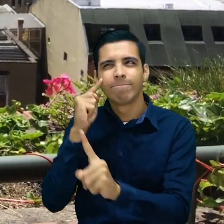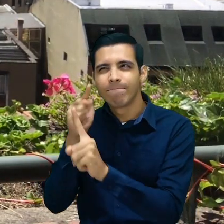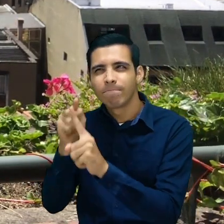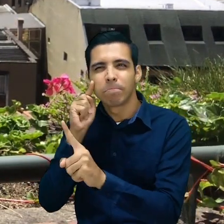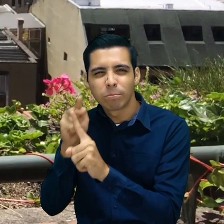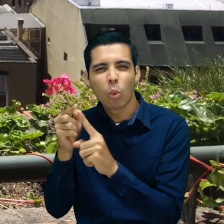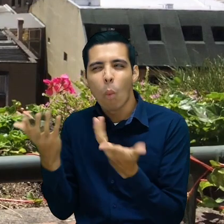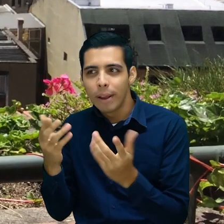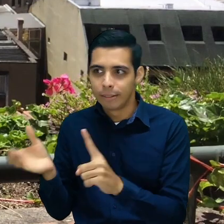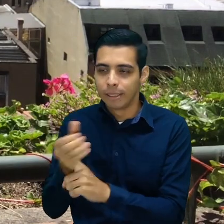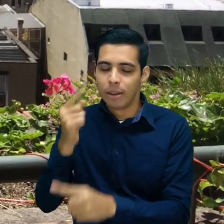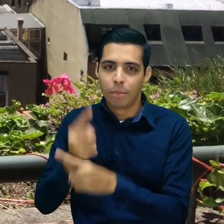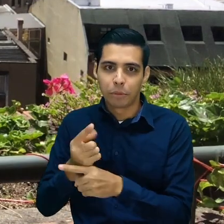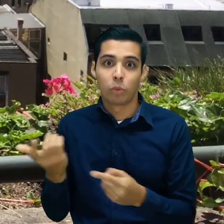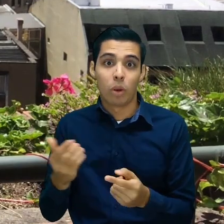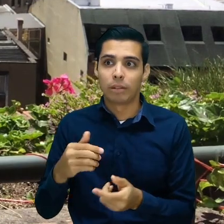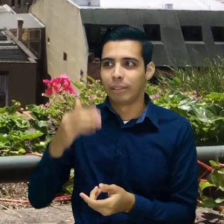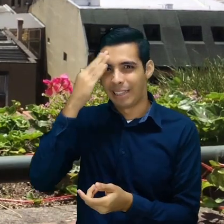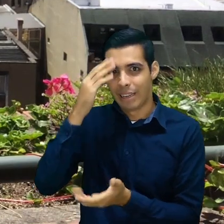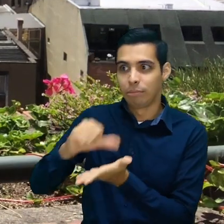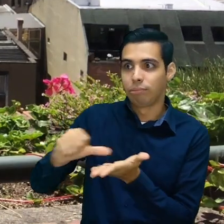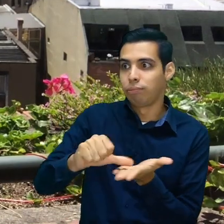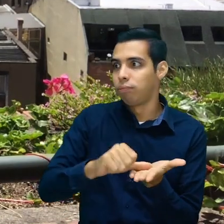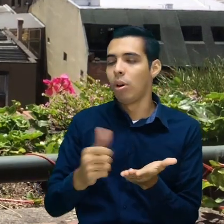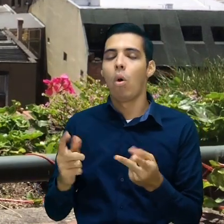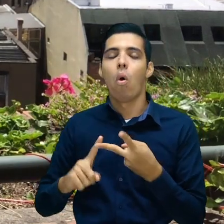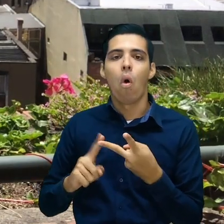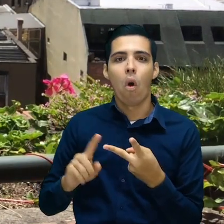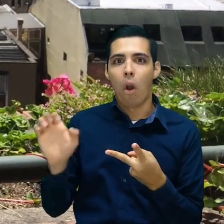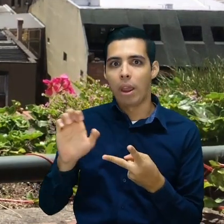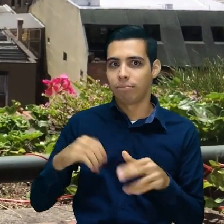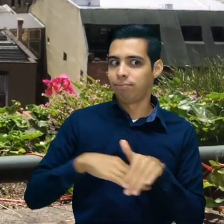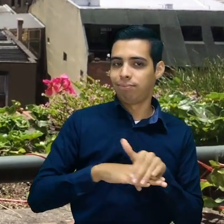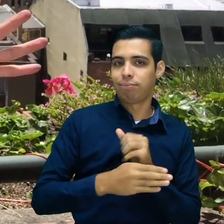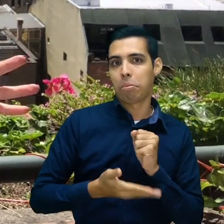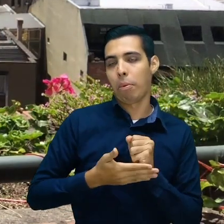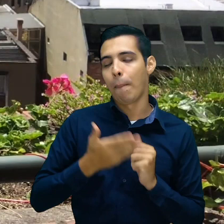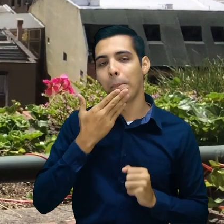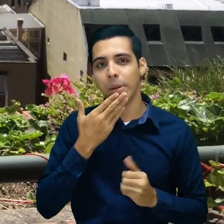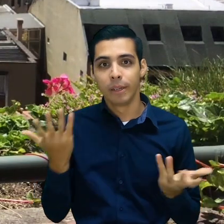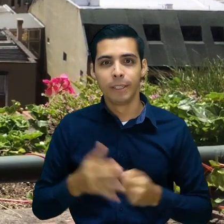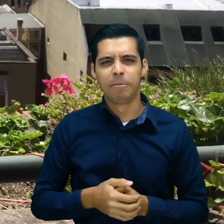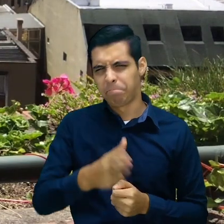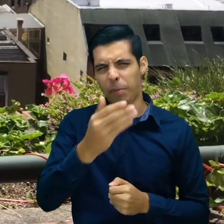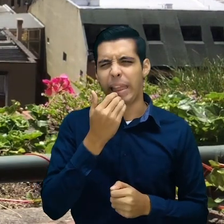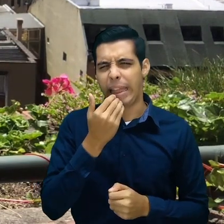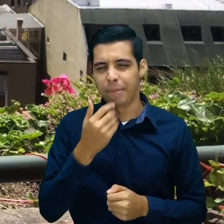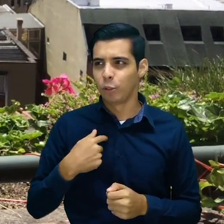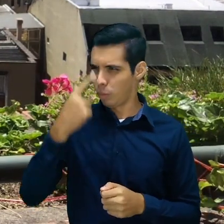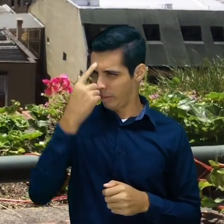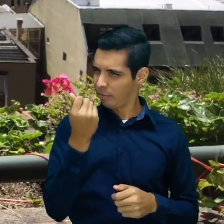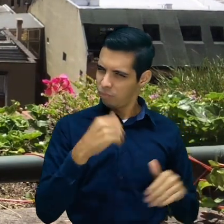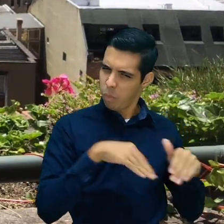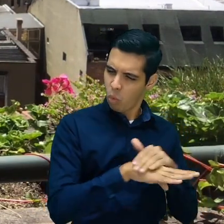hagan esa tarea que los lleva a cumplir esa meta antes de las 11 de la mañana. Por ejemplo, si yo no tengo ni idea de cuánto tengo que ahorrar para mi